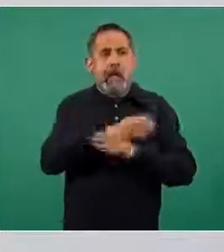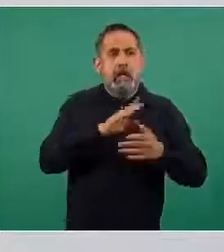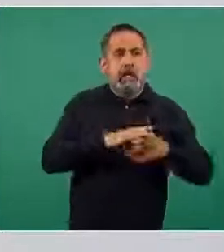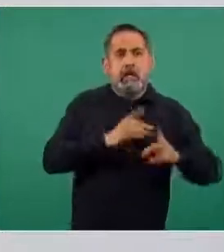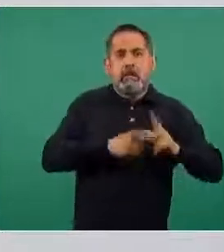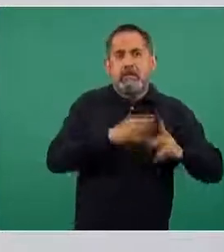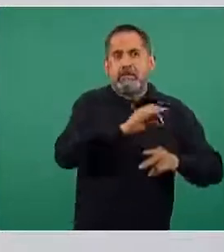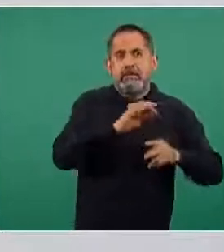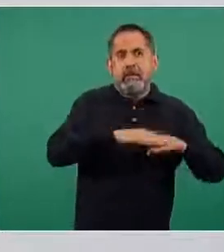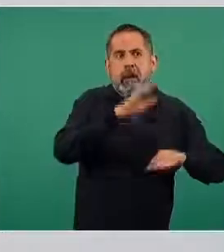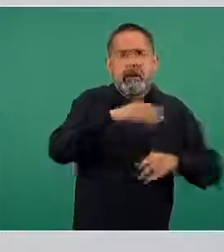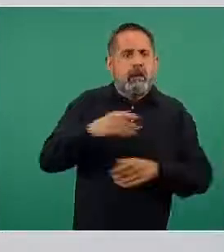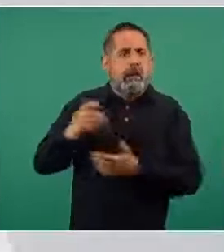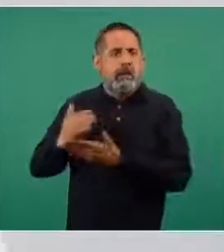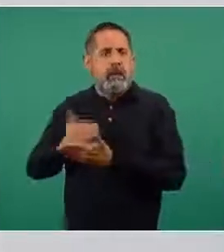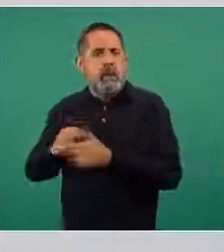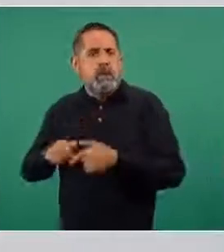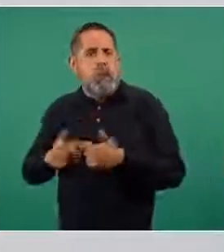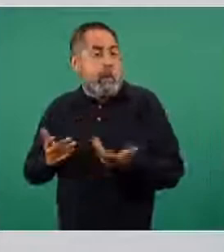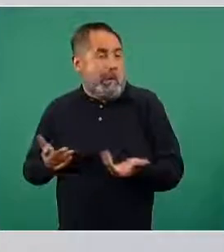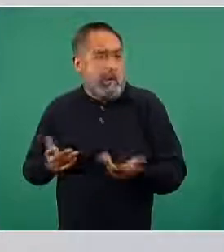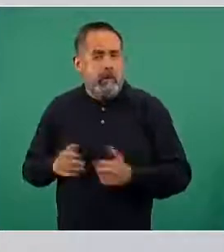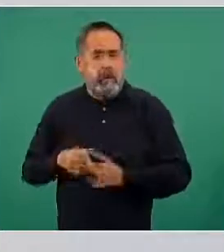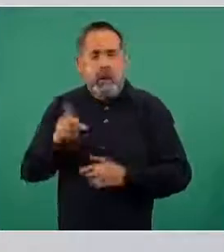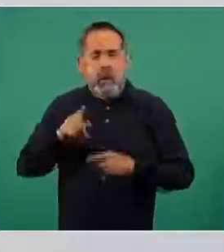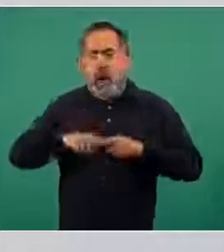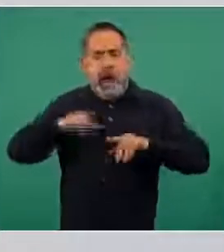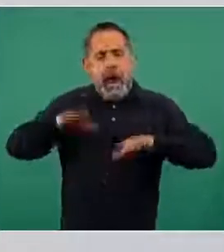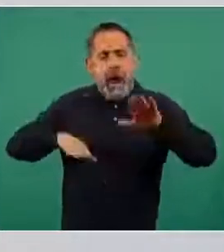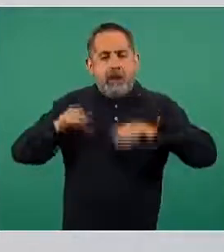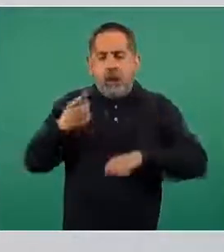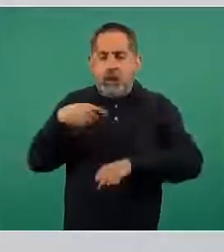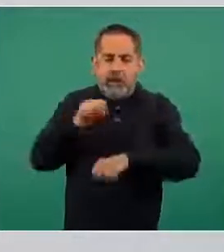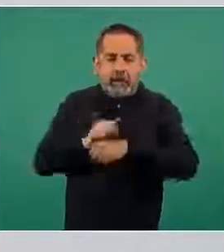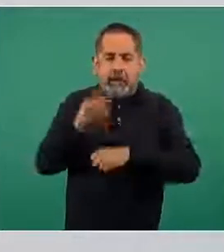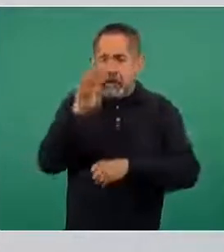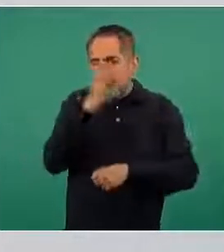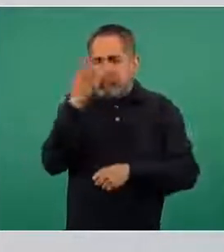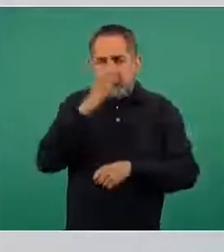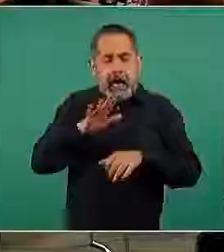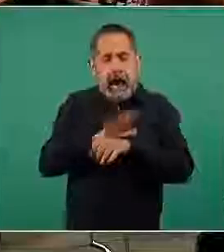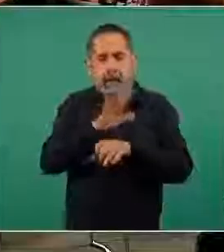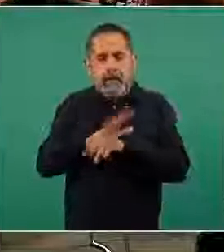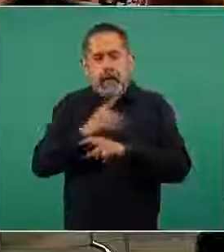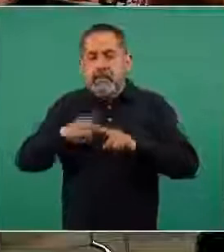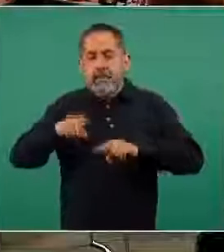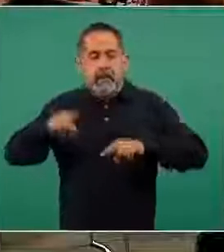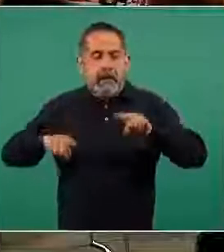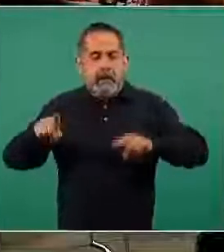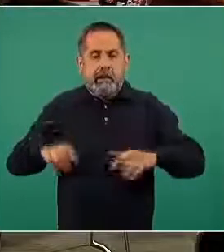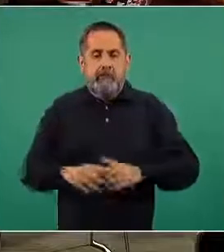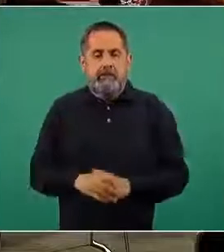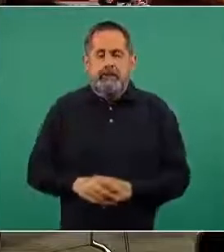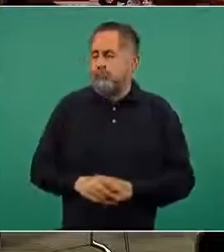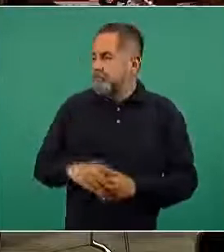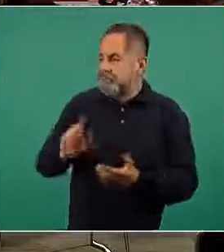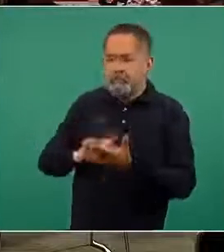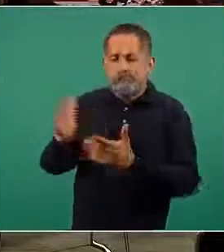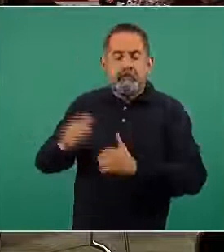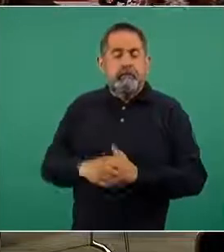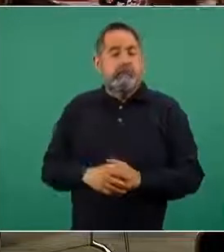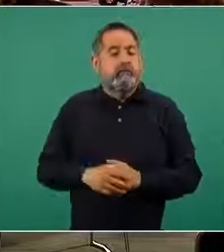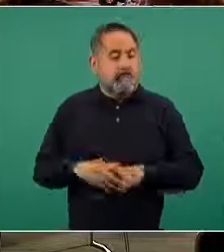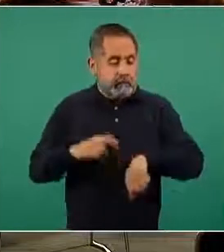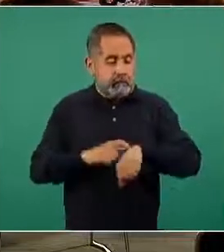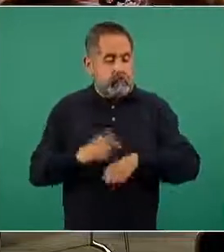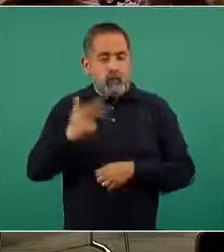tasa nacional, pero esto obviamente puede cambiar semana con semana dependiendo del comportamiento epidémico. Gracias. Muchas gracias. Pues son